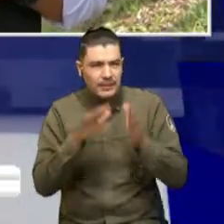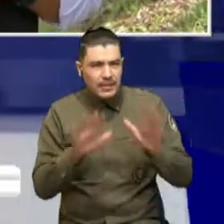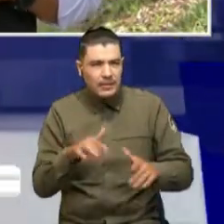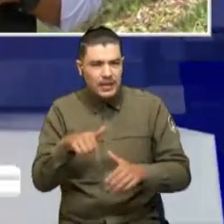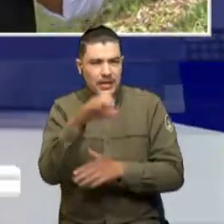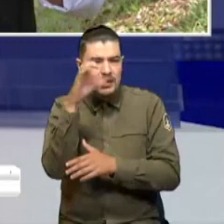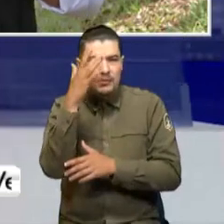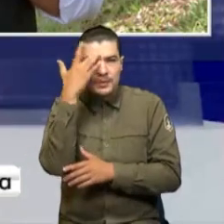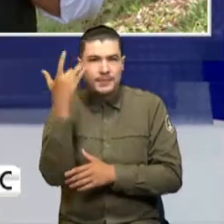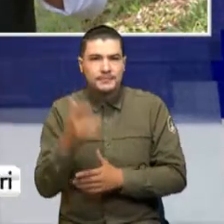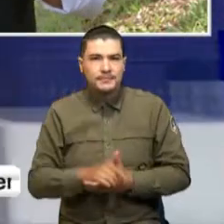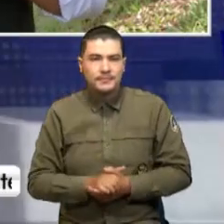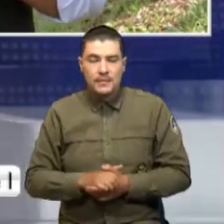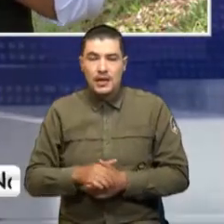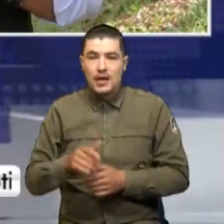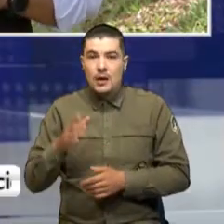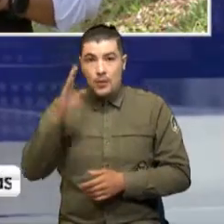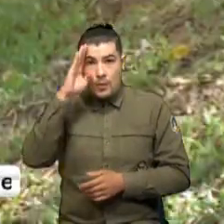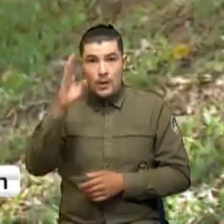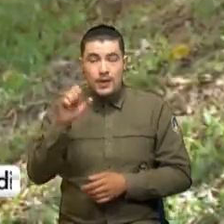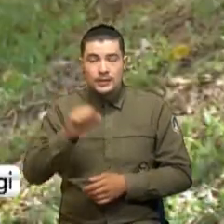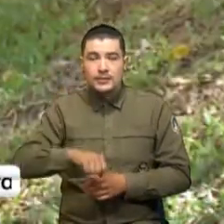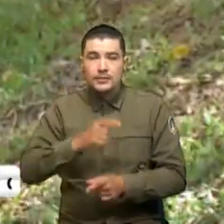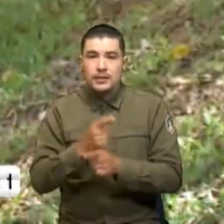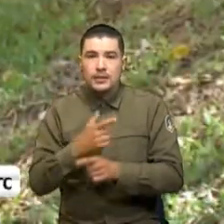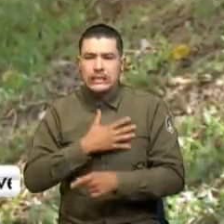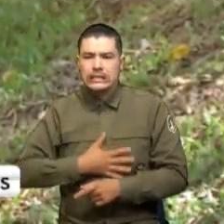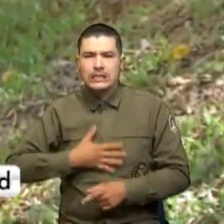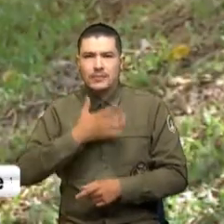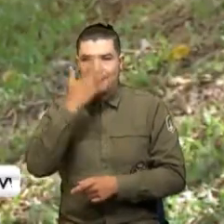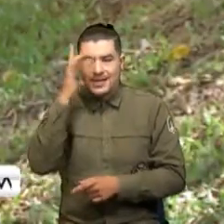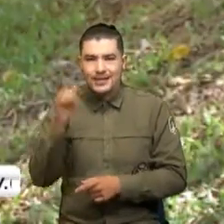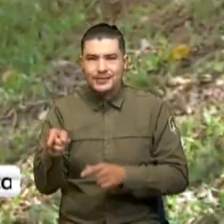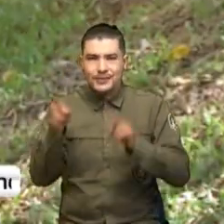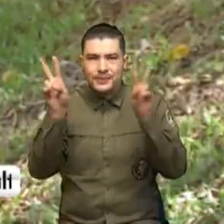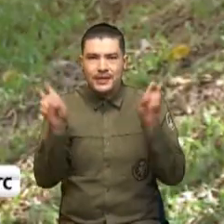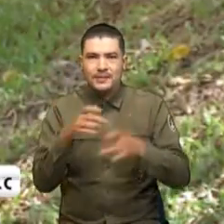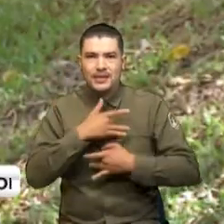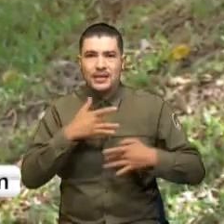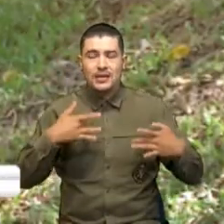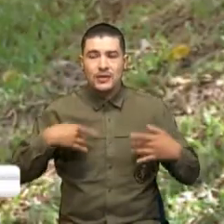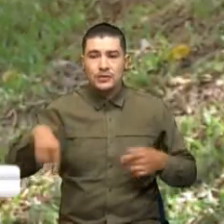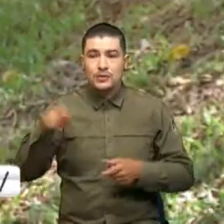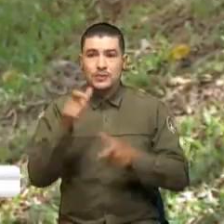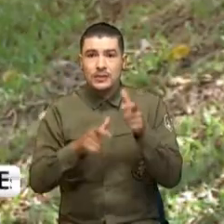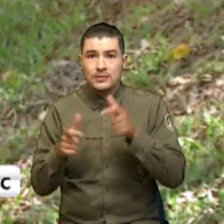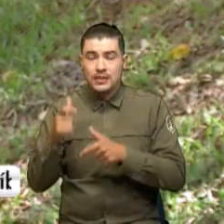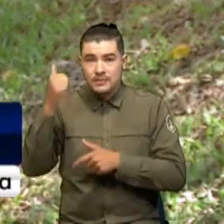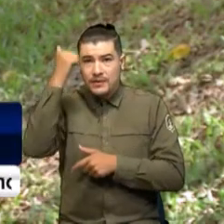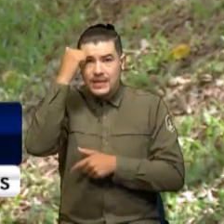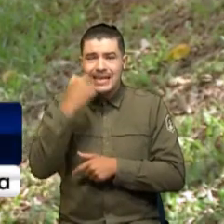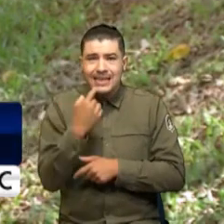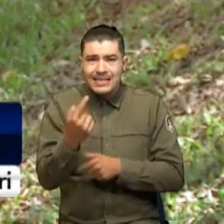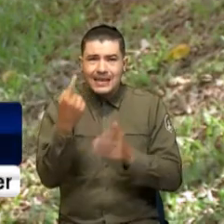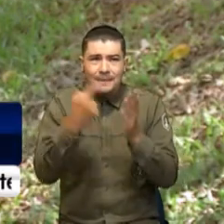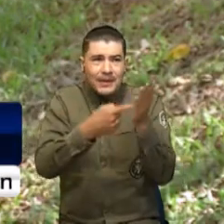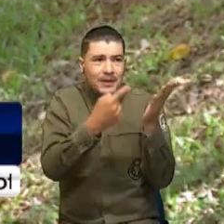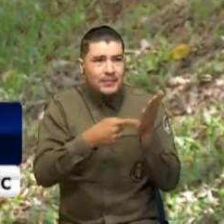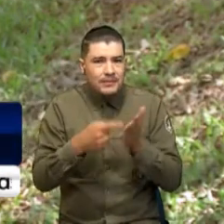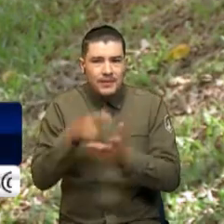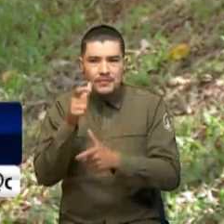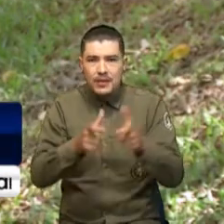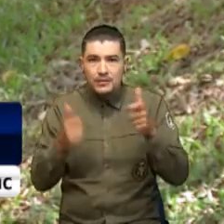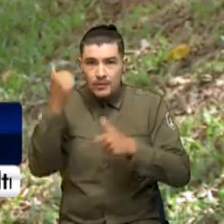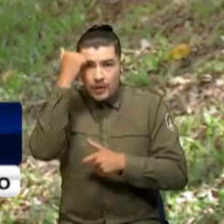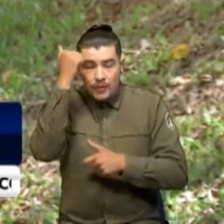y cordial saludo la inconformidad nuevamente es por el tema de la salud manifiesta que son miles de docentes los que en este momento